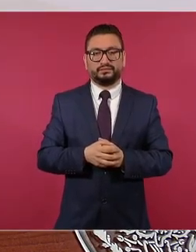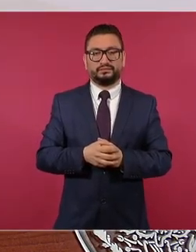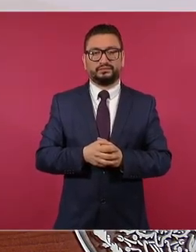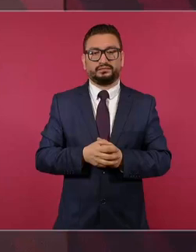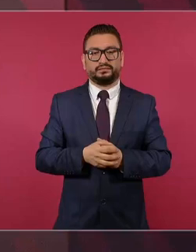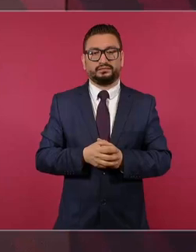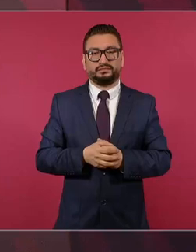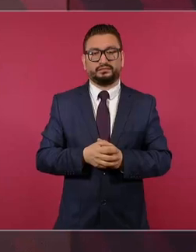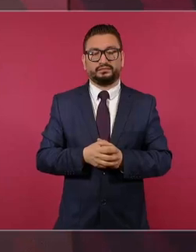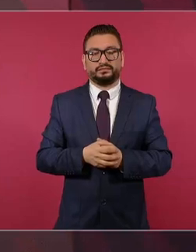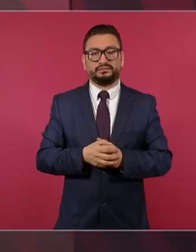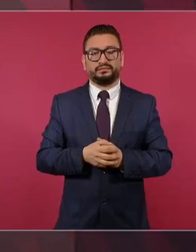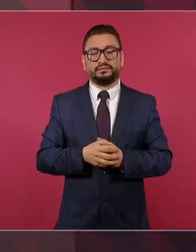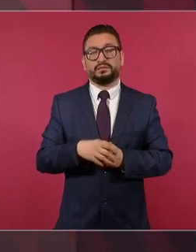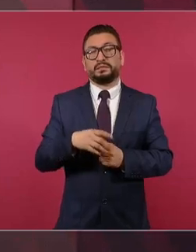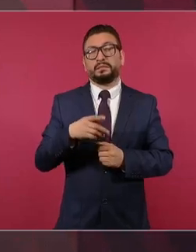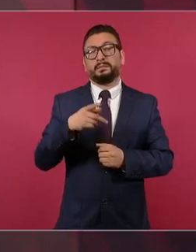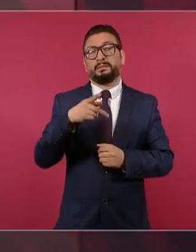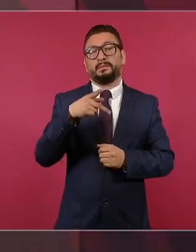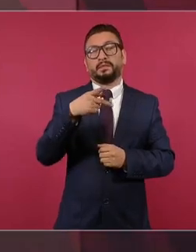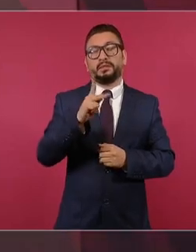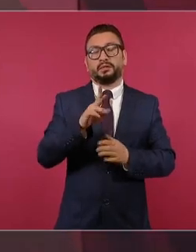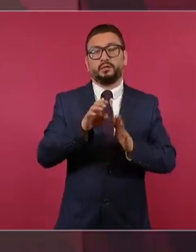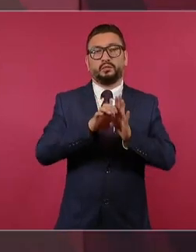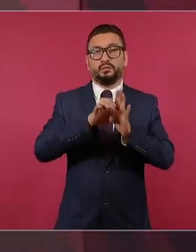y estoy seguro que lo voy